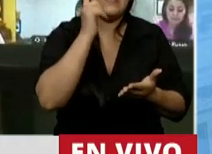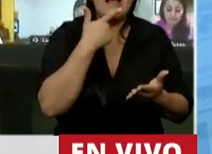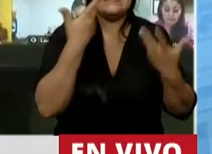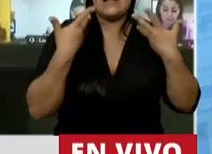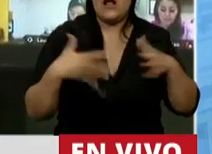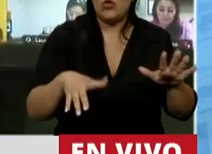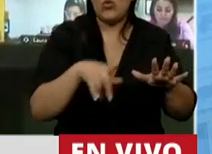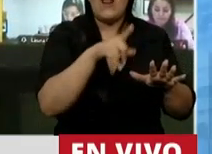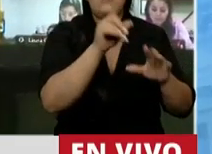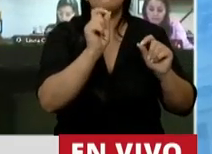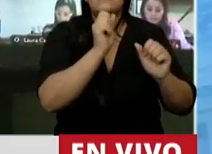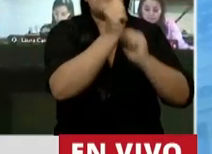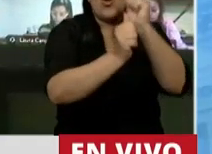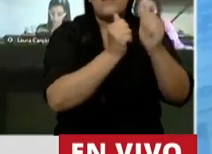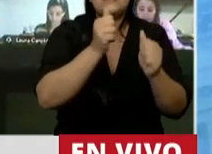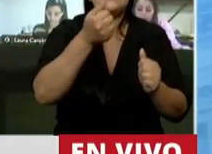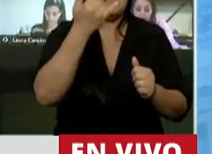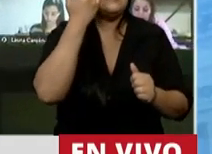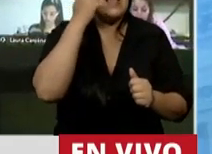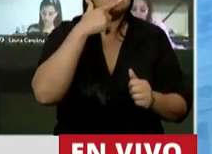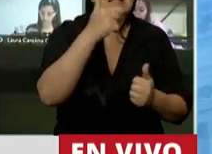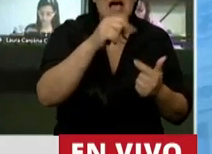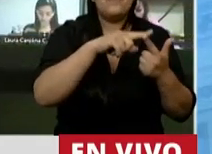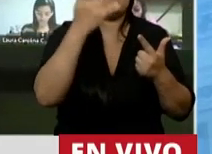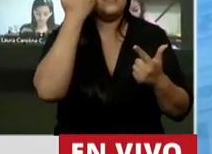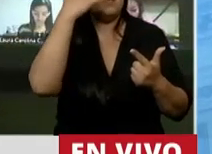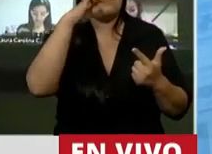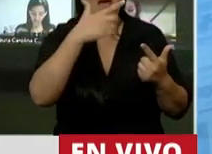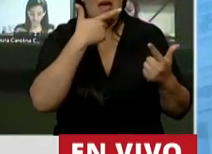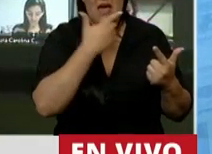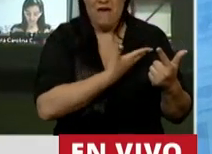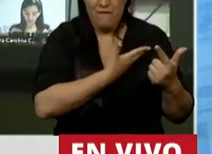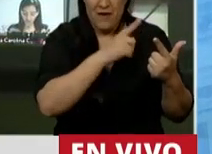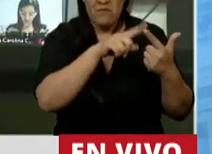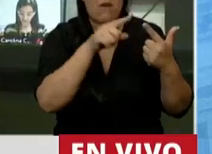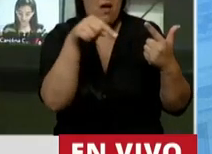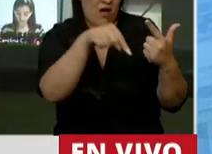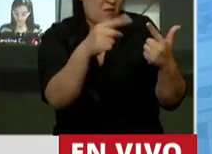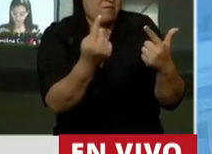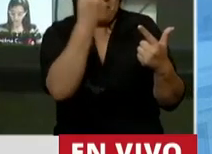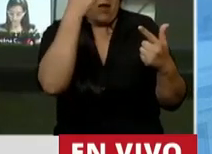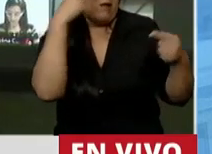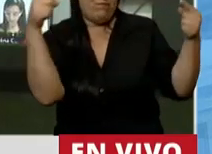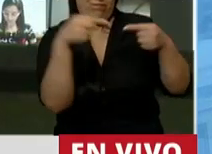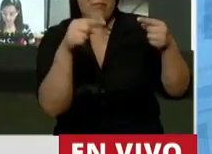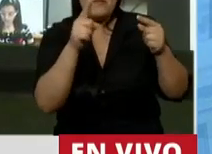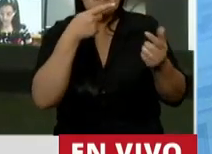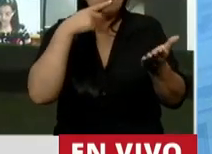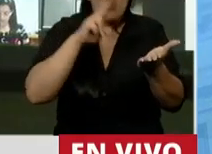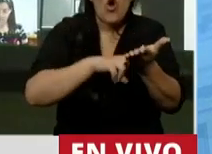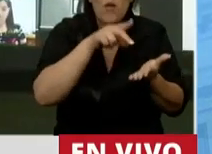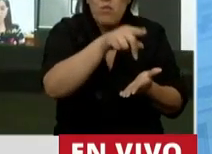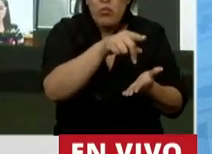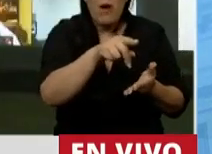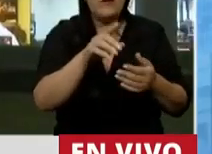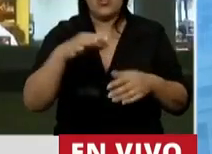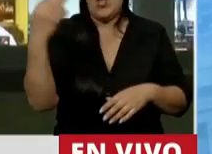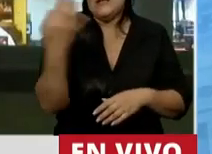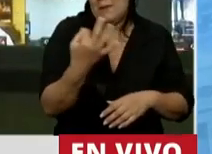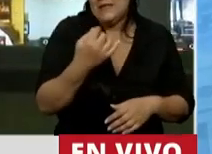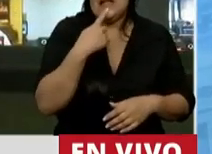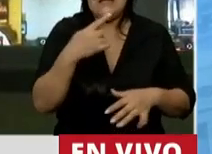será canalizado por las empresas IEASA e YPF. Bueno, acá la primera inconsistencia. Este impuesto, que es supuestamente